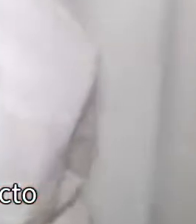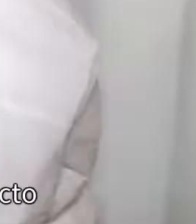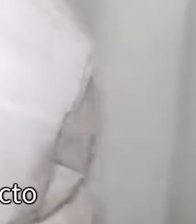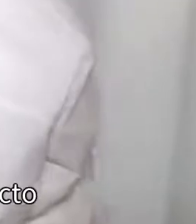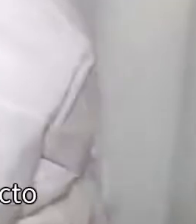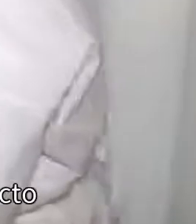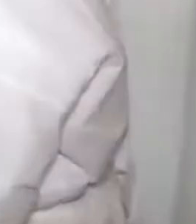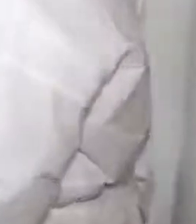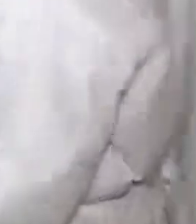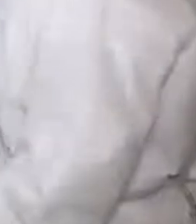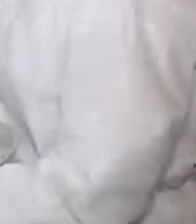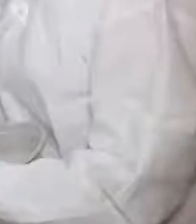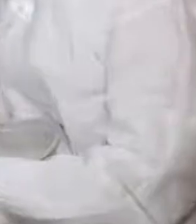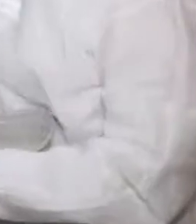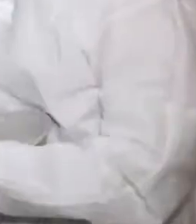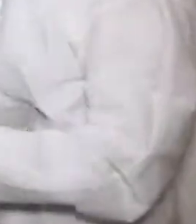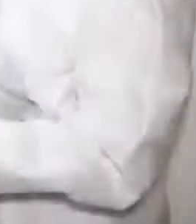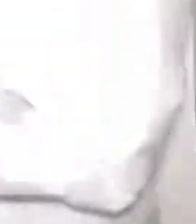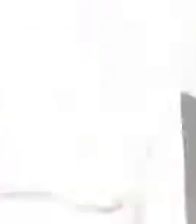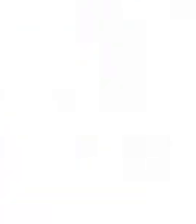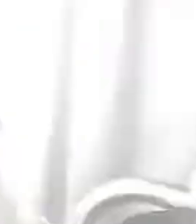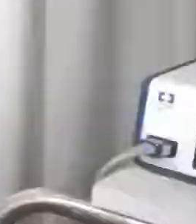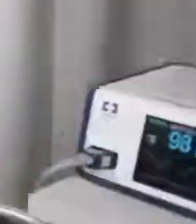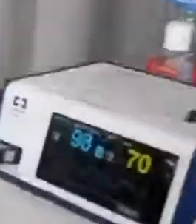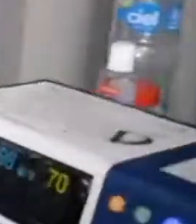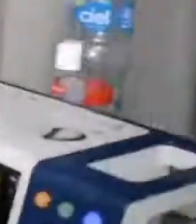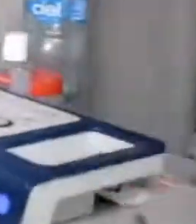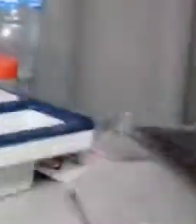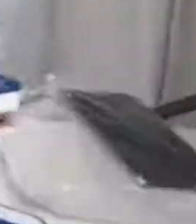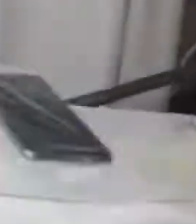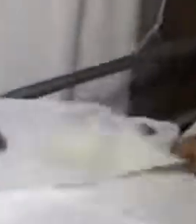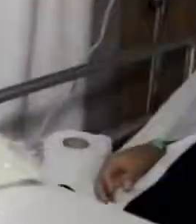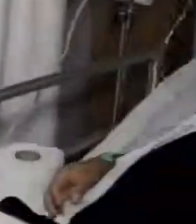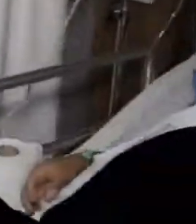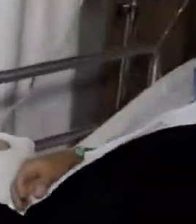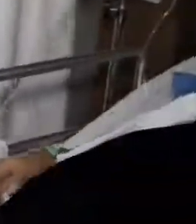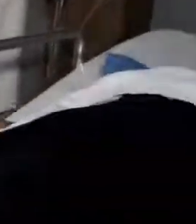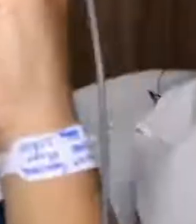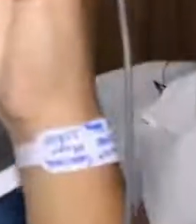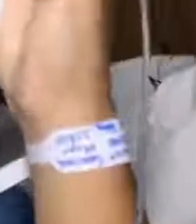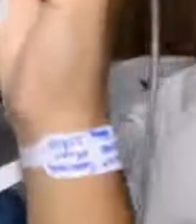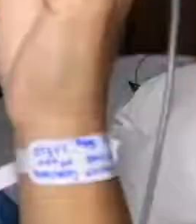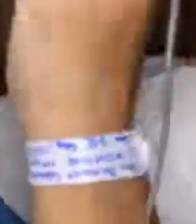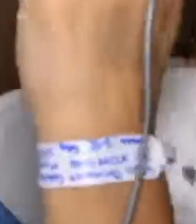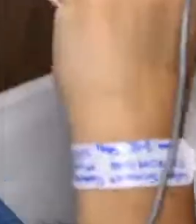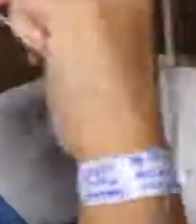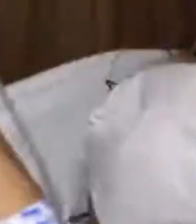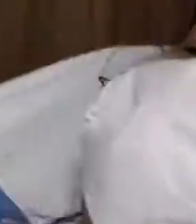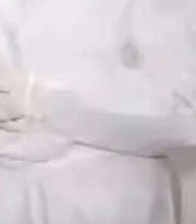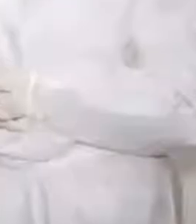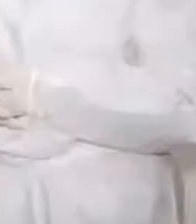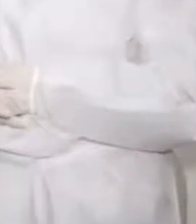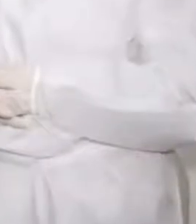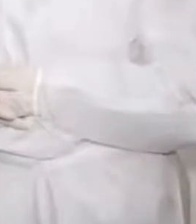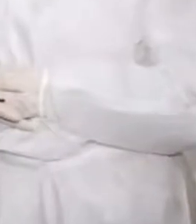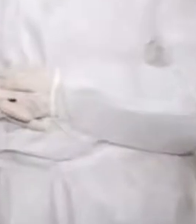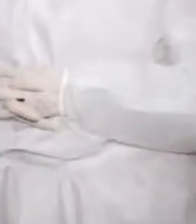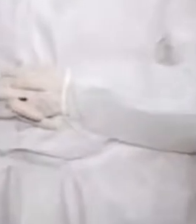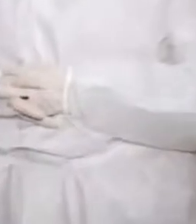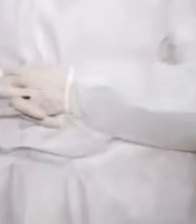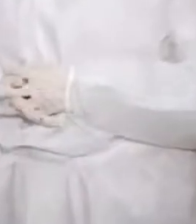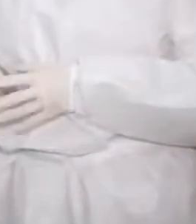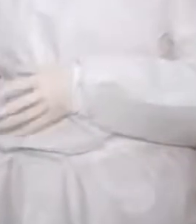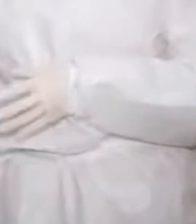muestras de afecto, te llenan completamente. No bajen la guardia, el hecho de estar aquí, de tener